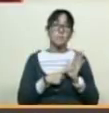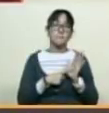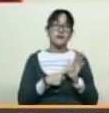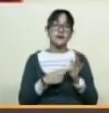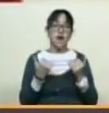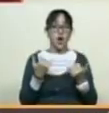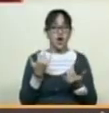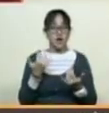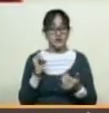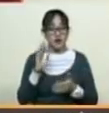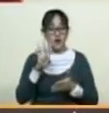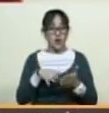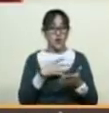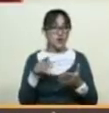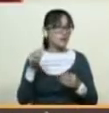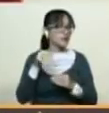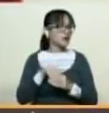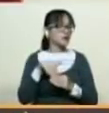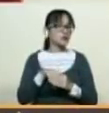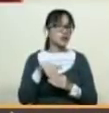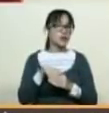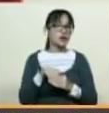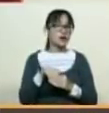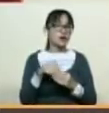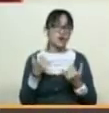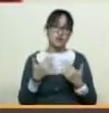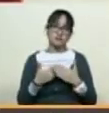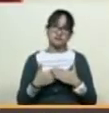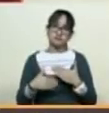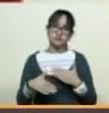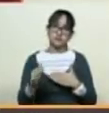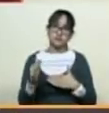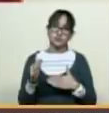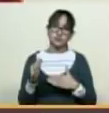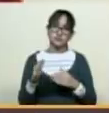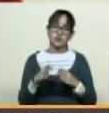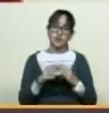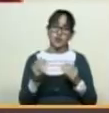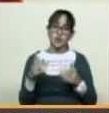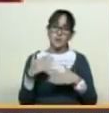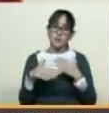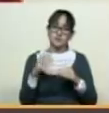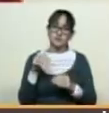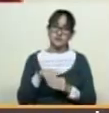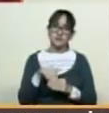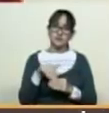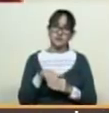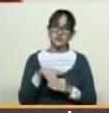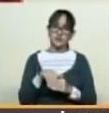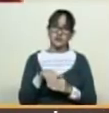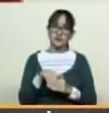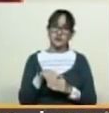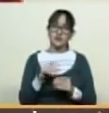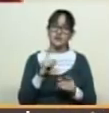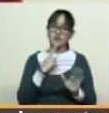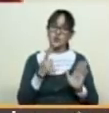en el cronograma electoral y que van a ser, por supuesto, como en todos los procesos electorales, van a ser cumplidas.